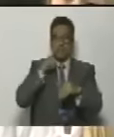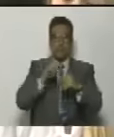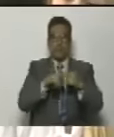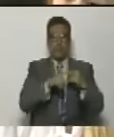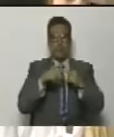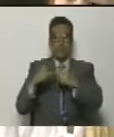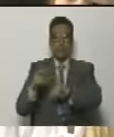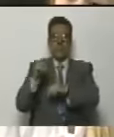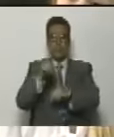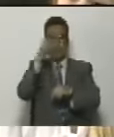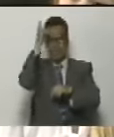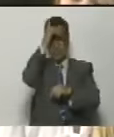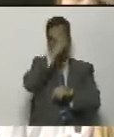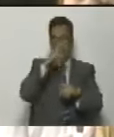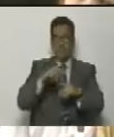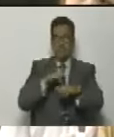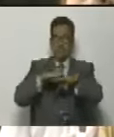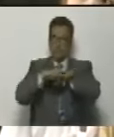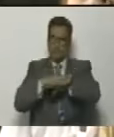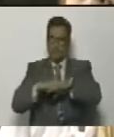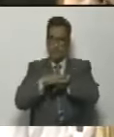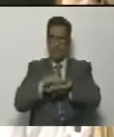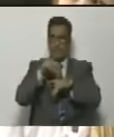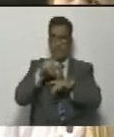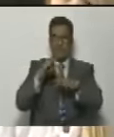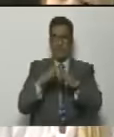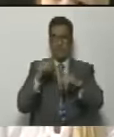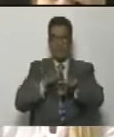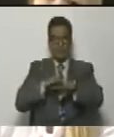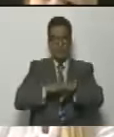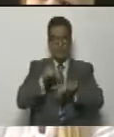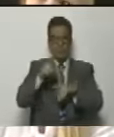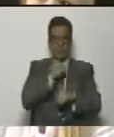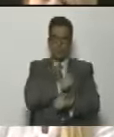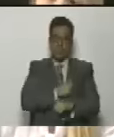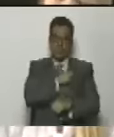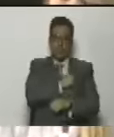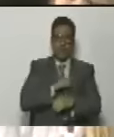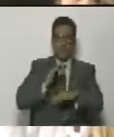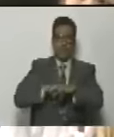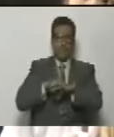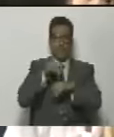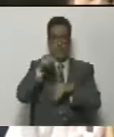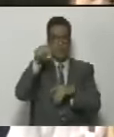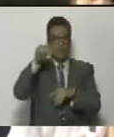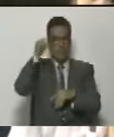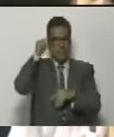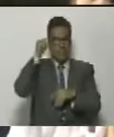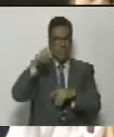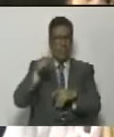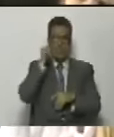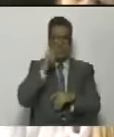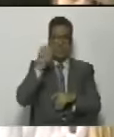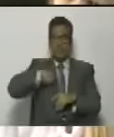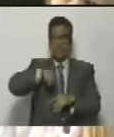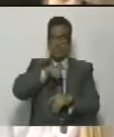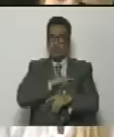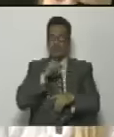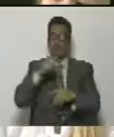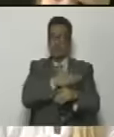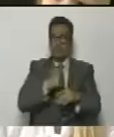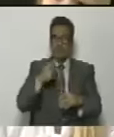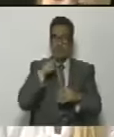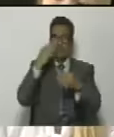nombre de Diosdado Cabello para disculparse sobre la situación lamentable que ocurrió ese día sábado. Bueno, nosotros queremos